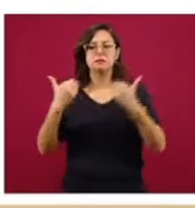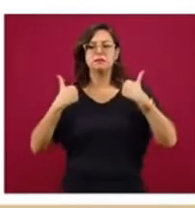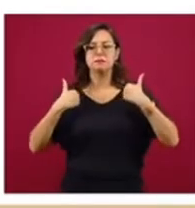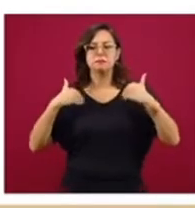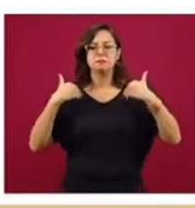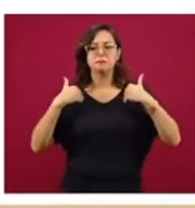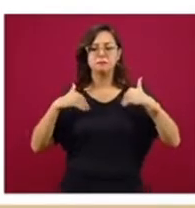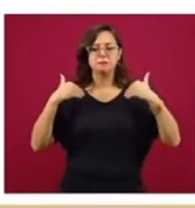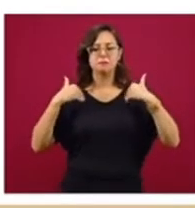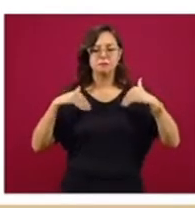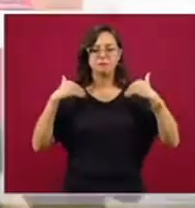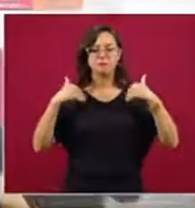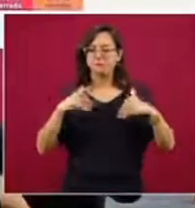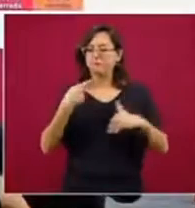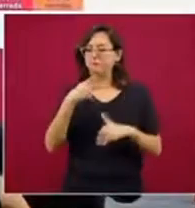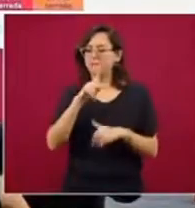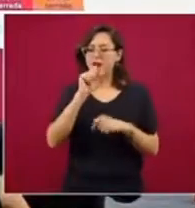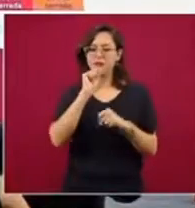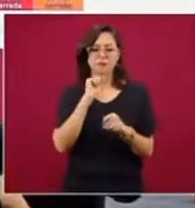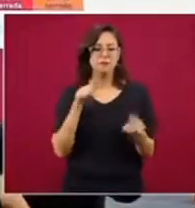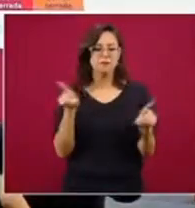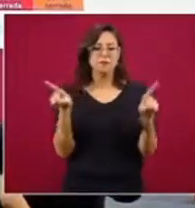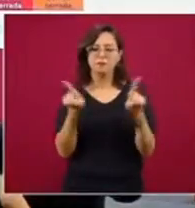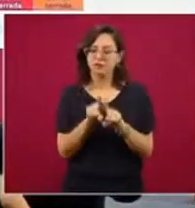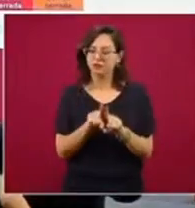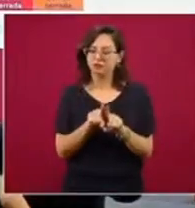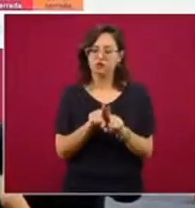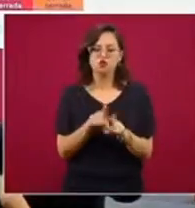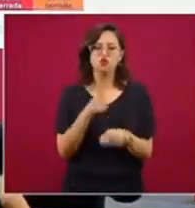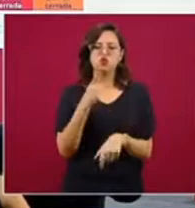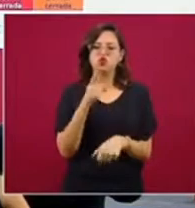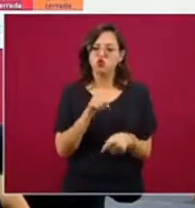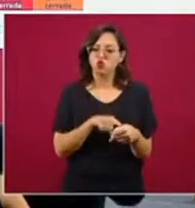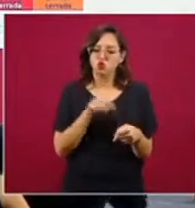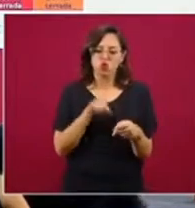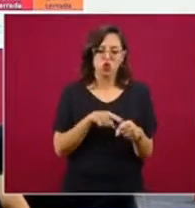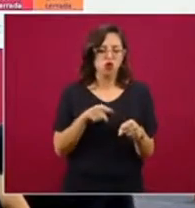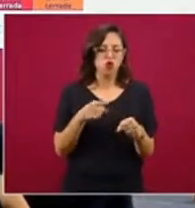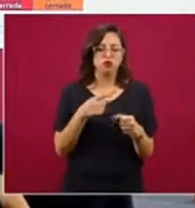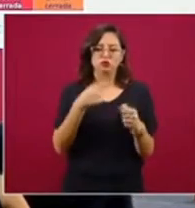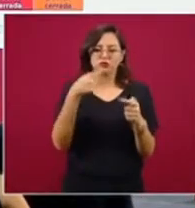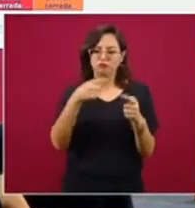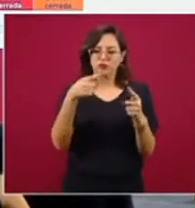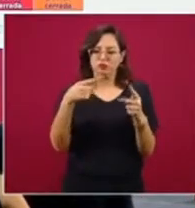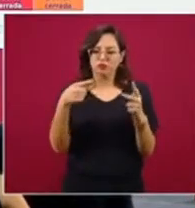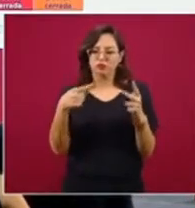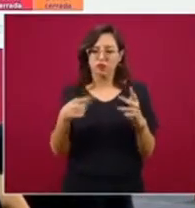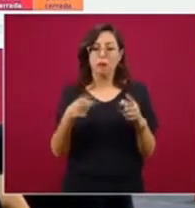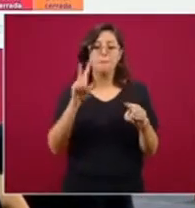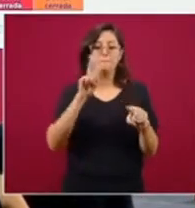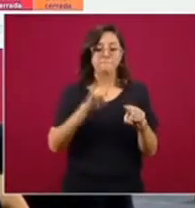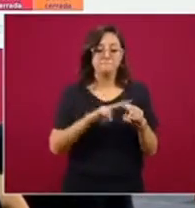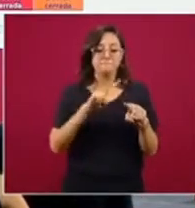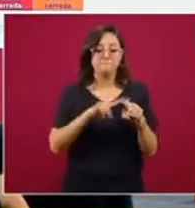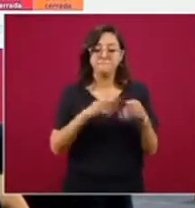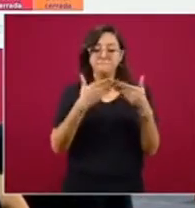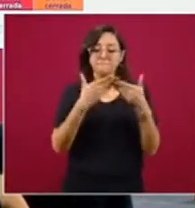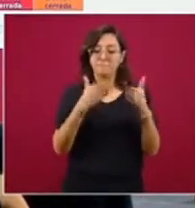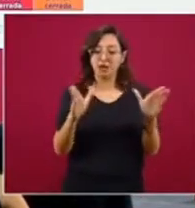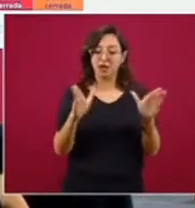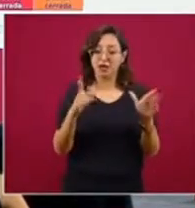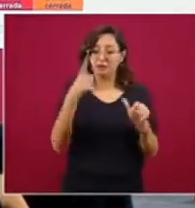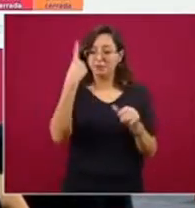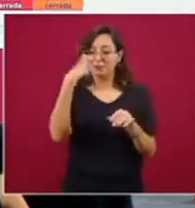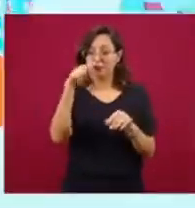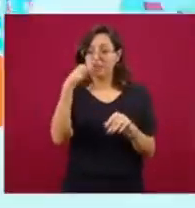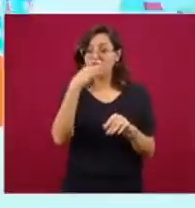apertura, pero es la misma noción, recuerdo, en cada uno de los aspectos. Si abrimos un parque, no es para que haya